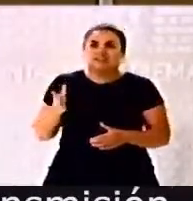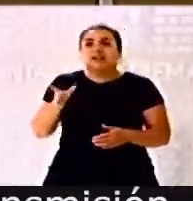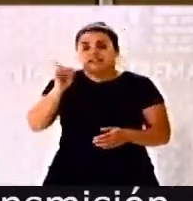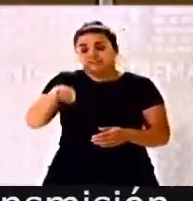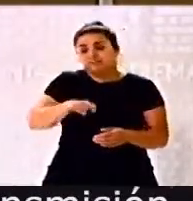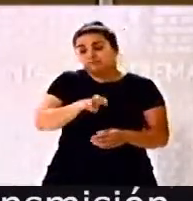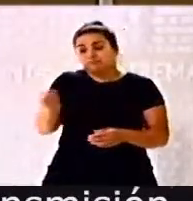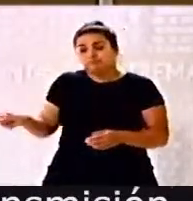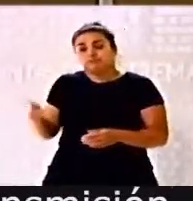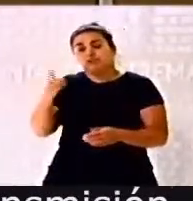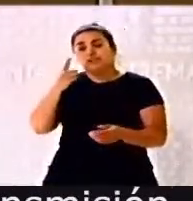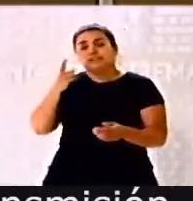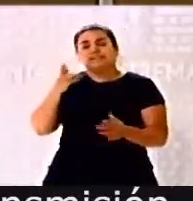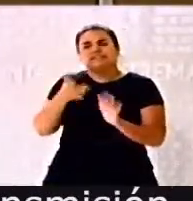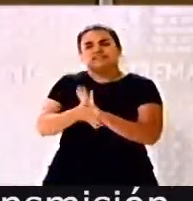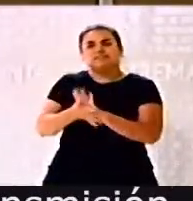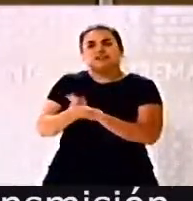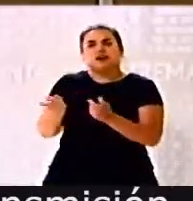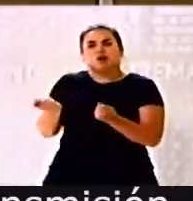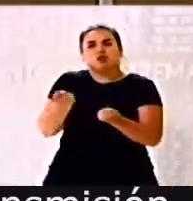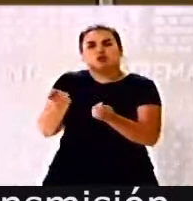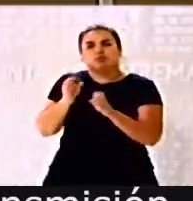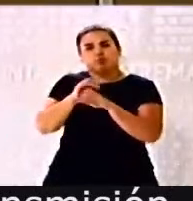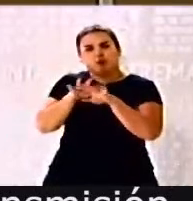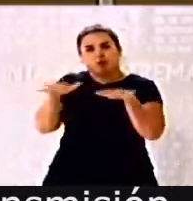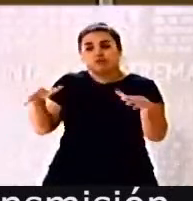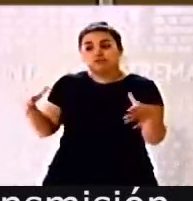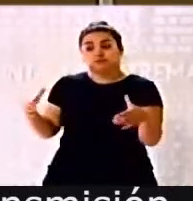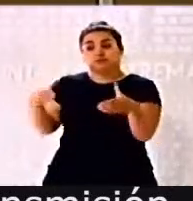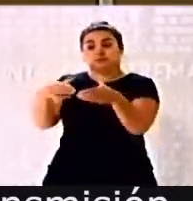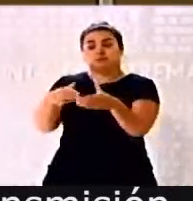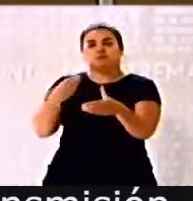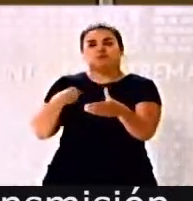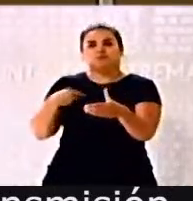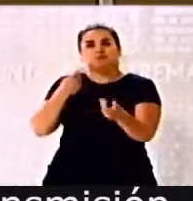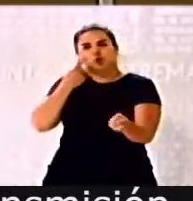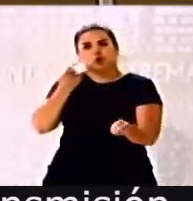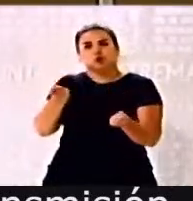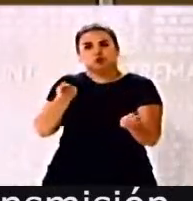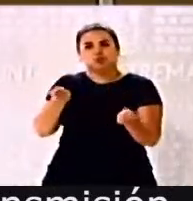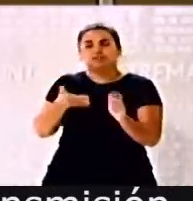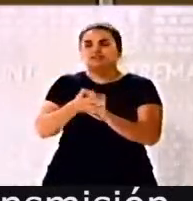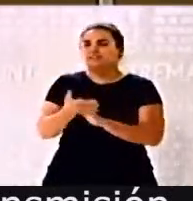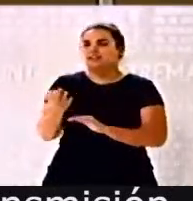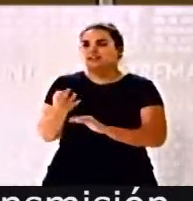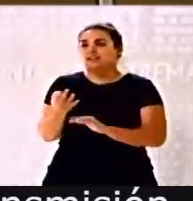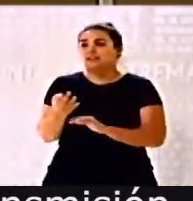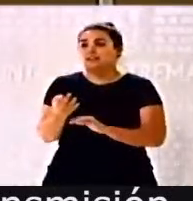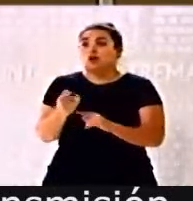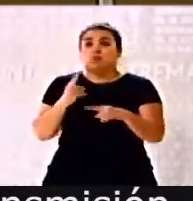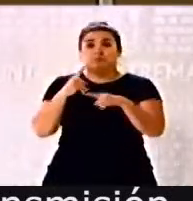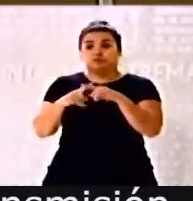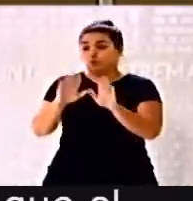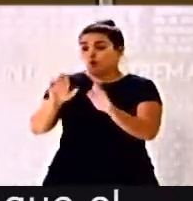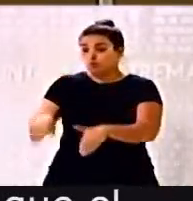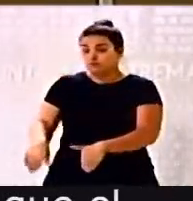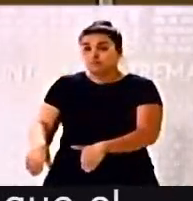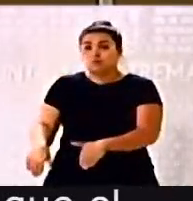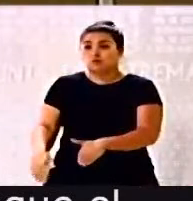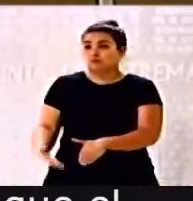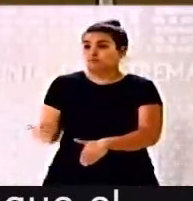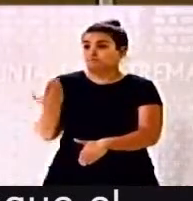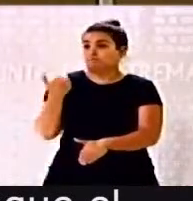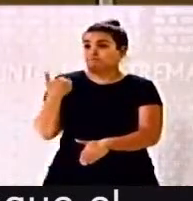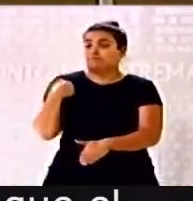del brote, del control de este agrupamiento de casos, es que el último positivo lo hemos dado